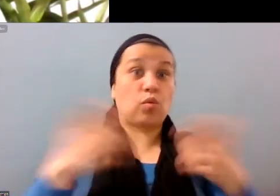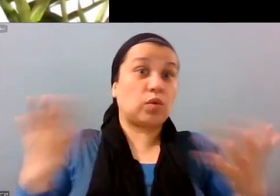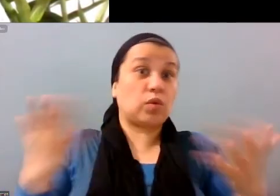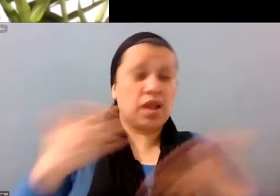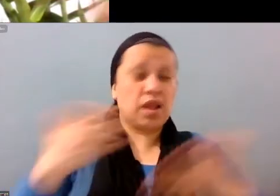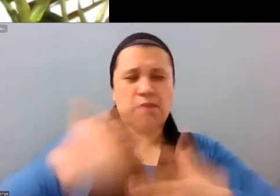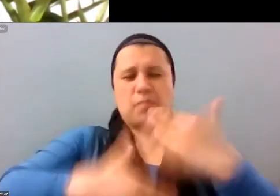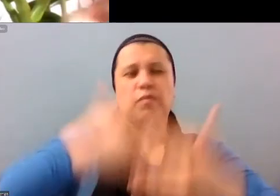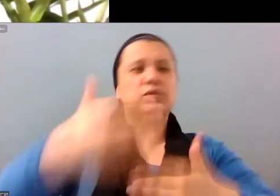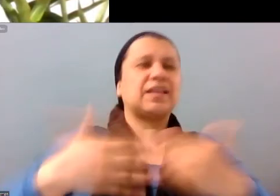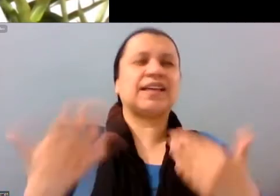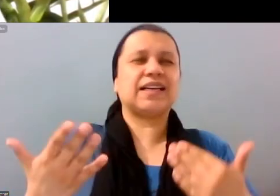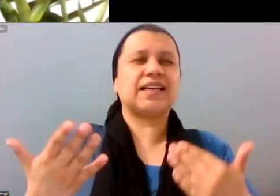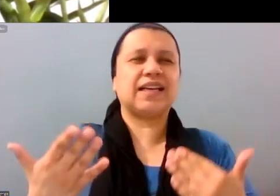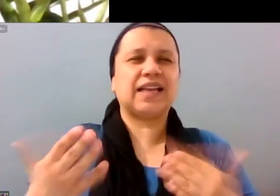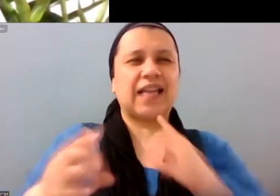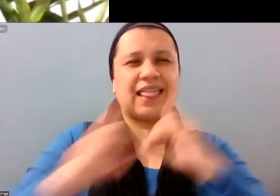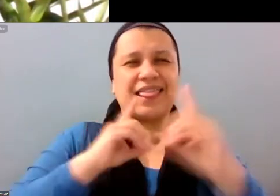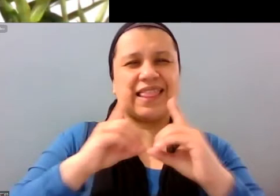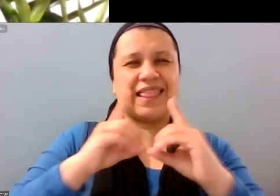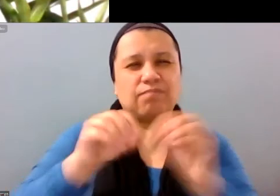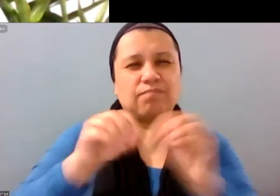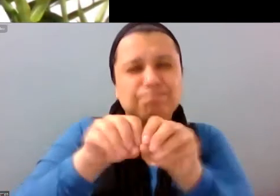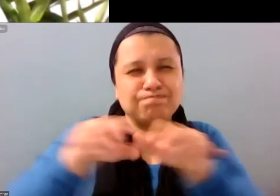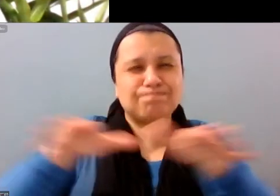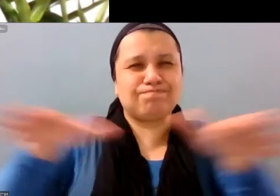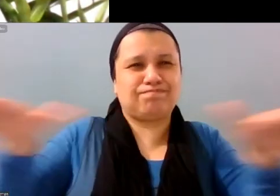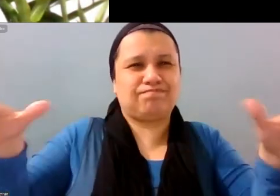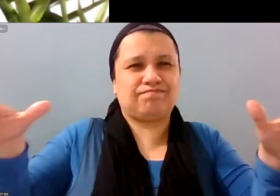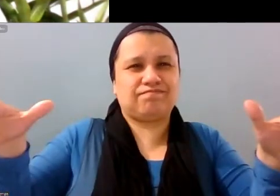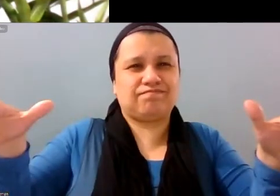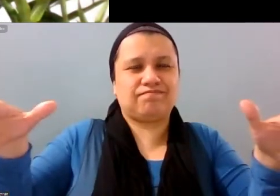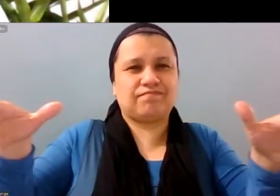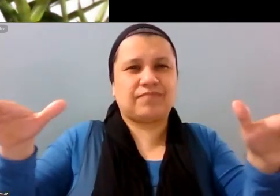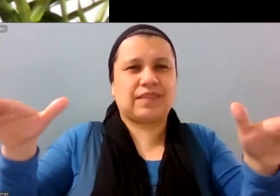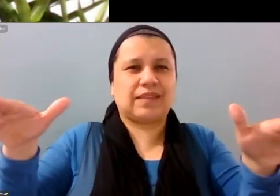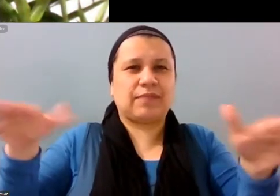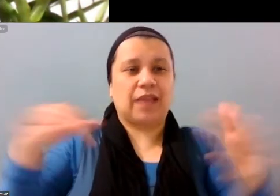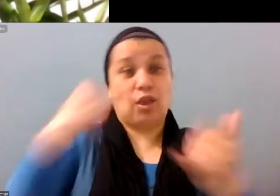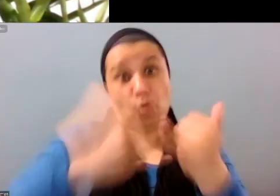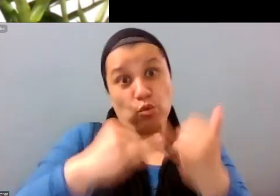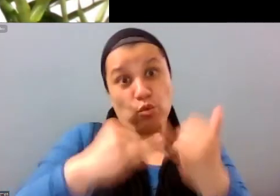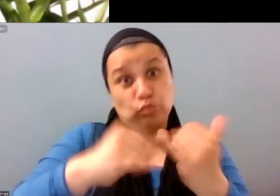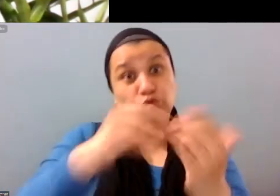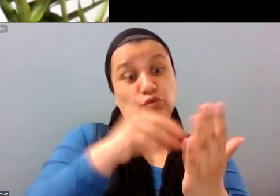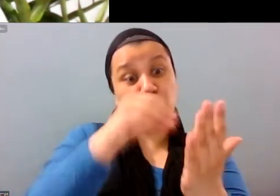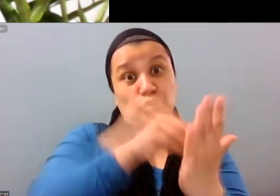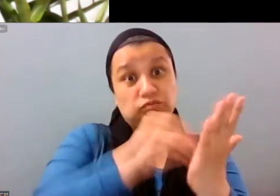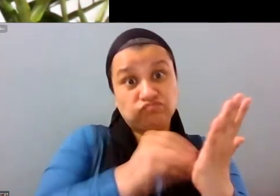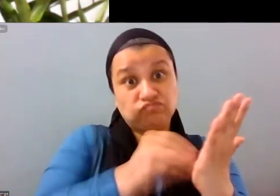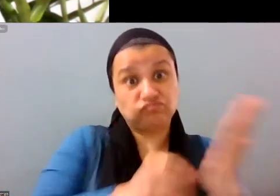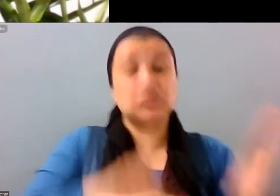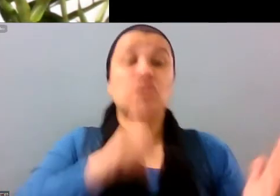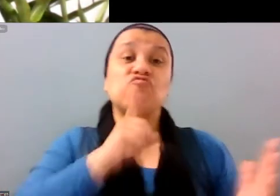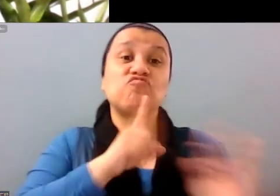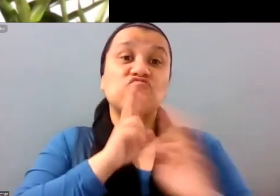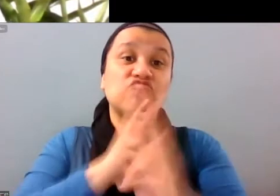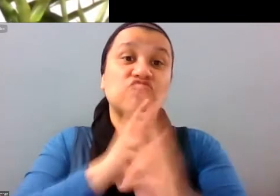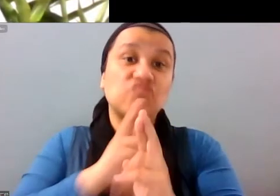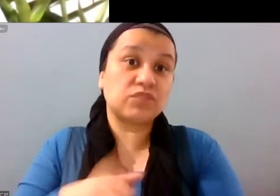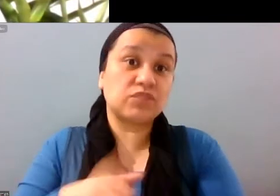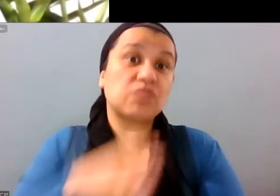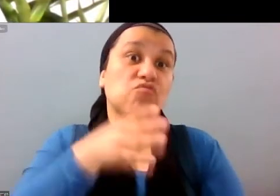diálogo más amplio ¿verdad? para llegar a ciertas conclusiones a ciertas recomendaciones que conjuntamente se le puedan llevar